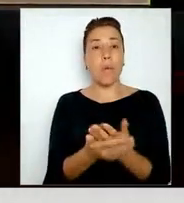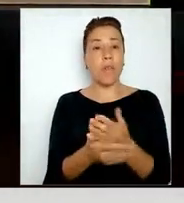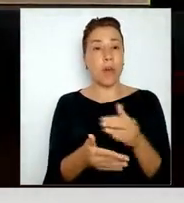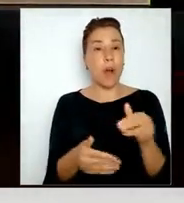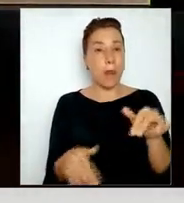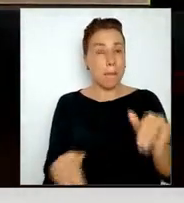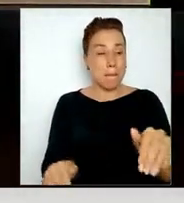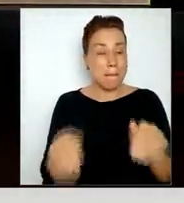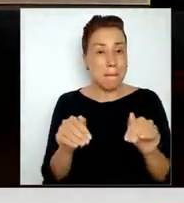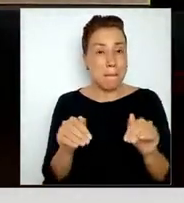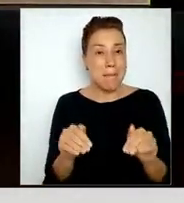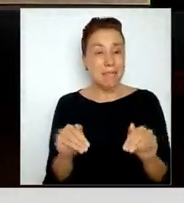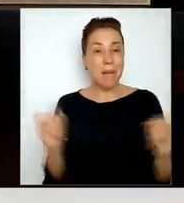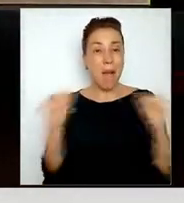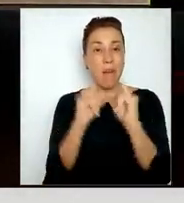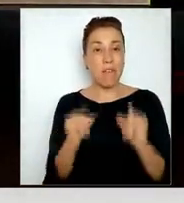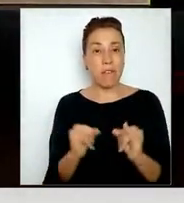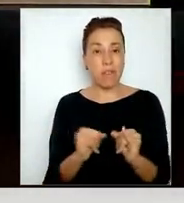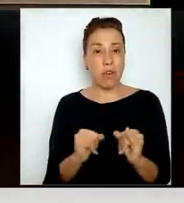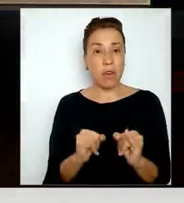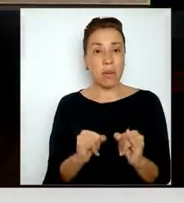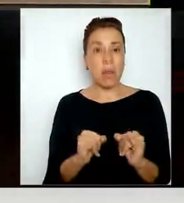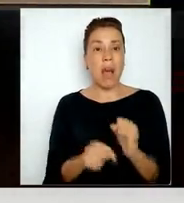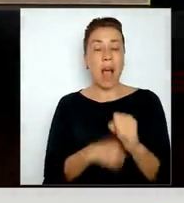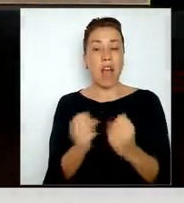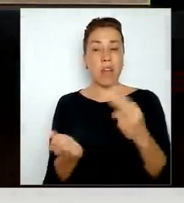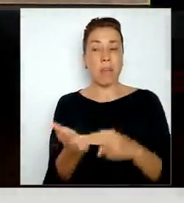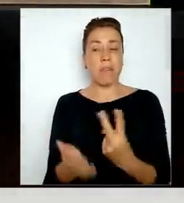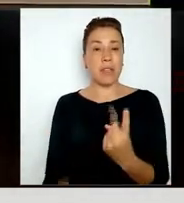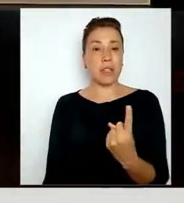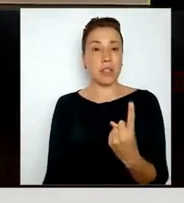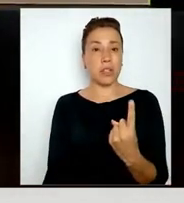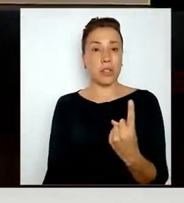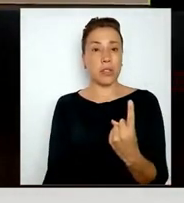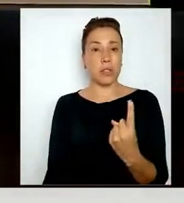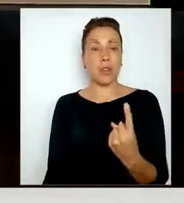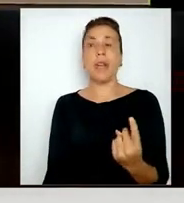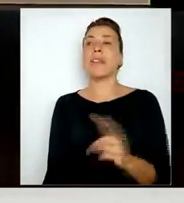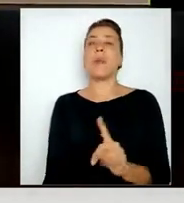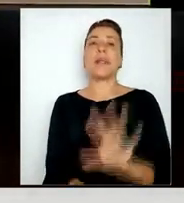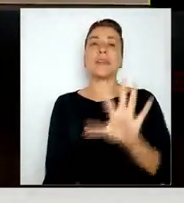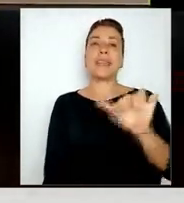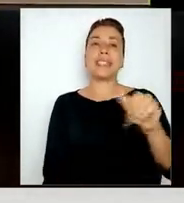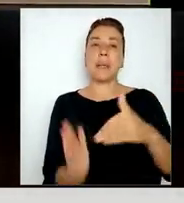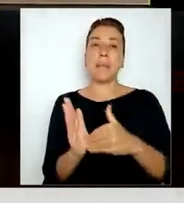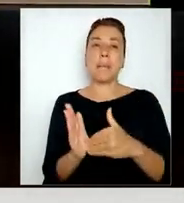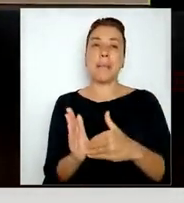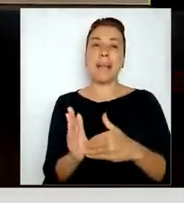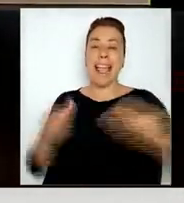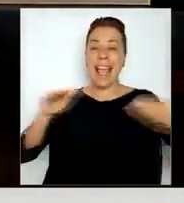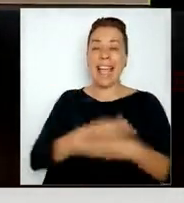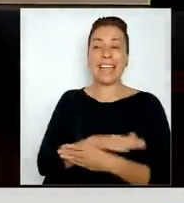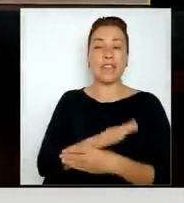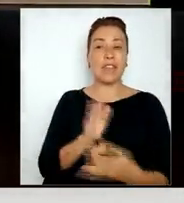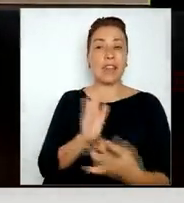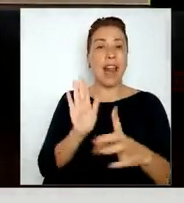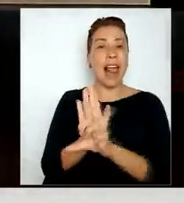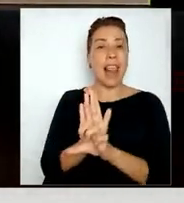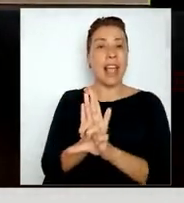mecanismo el año 2021 en vez de 56.000 ingresos irregulares o ilegales hubiéramos tenido